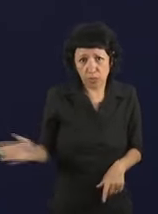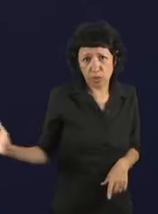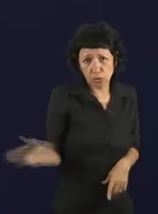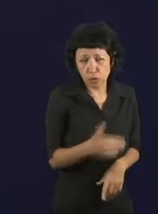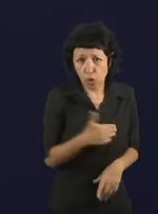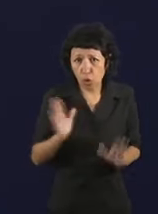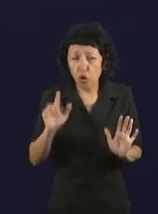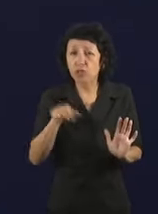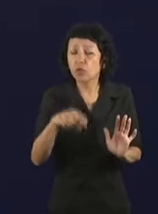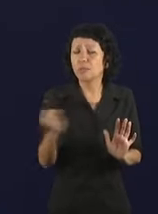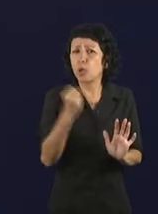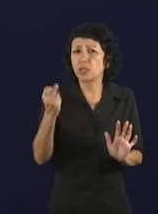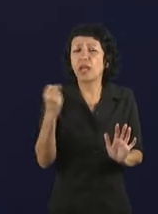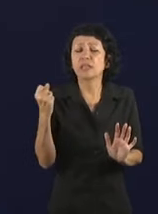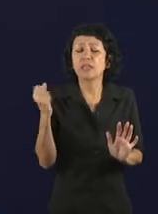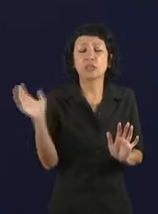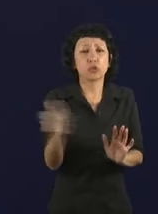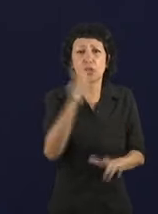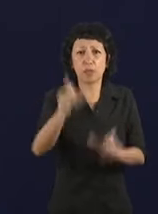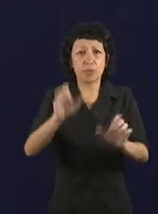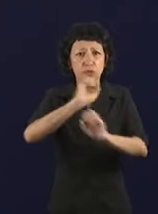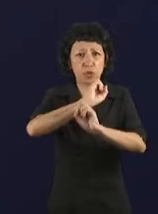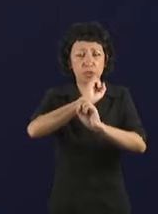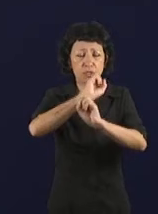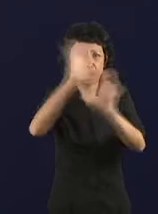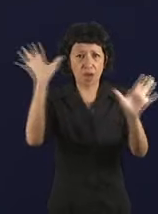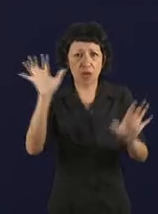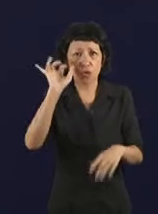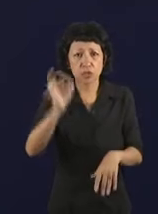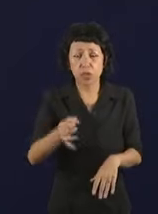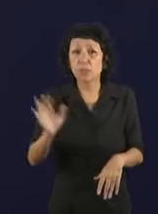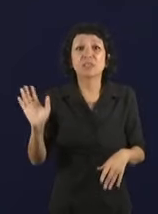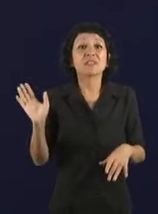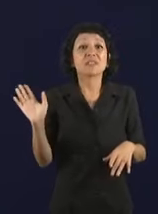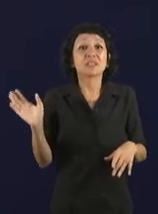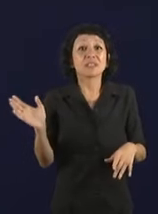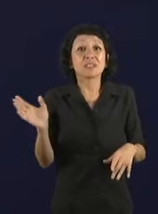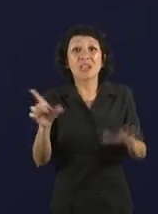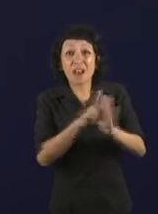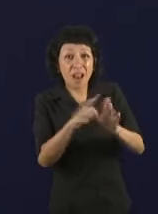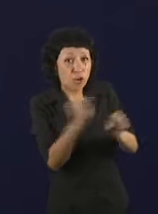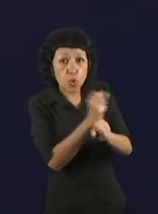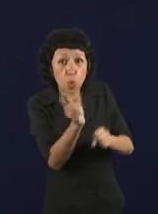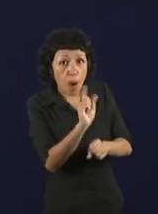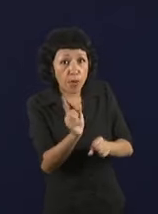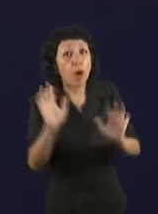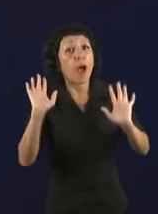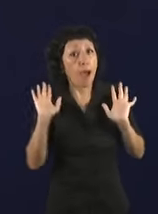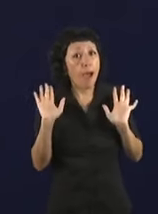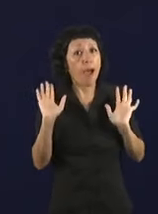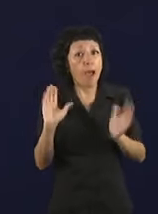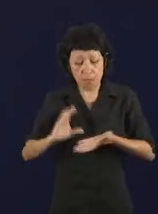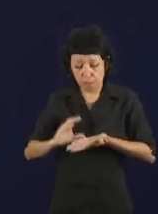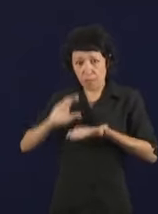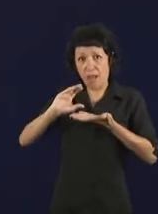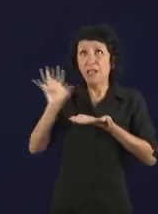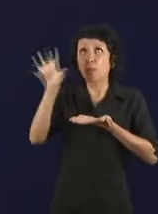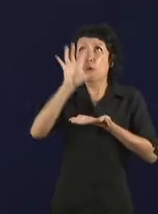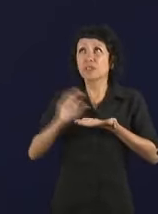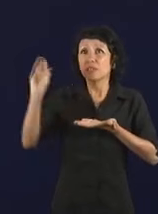es importante que quede claro cada una de las partidas que hoy el gobierno nacional transfiere a cada una de las